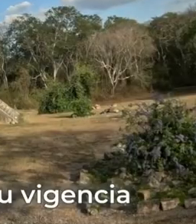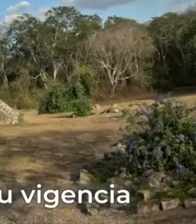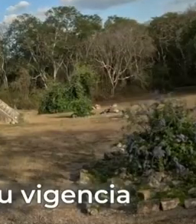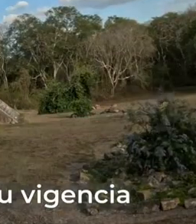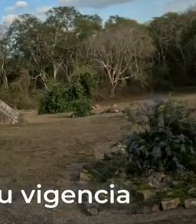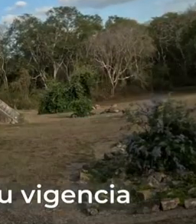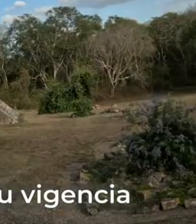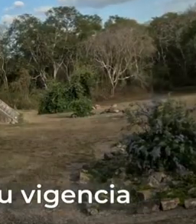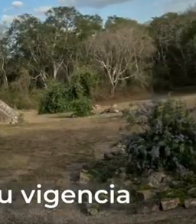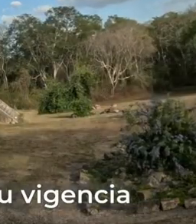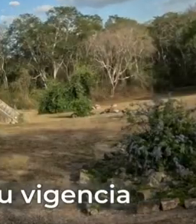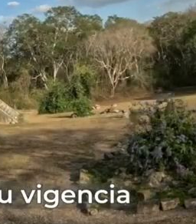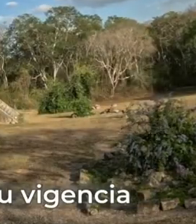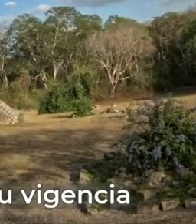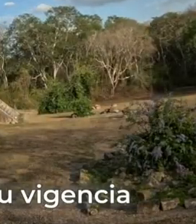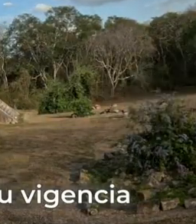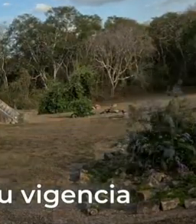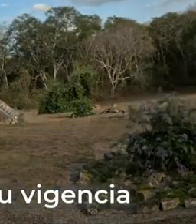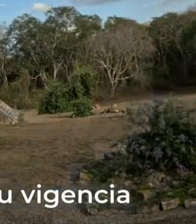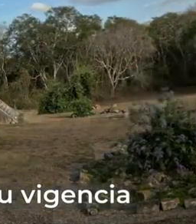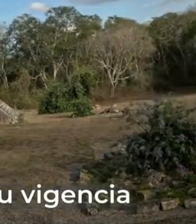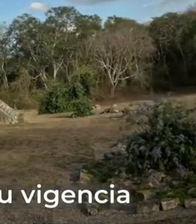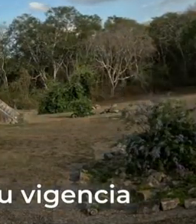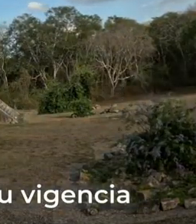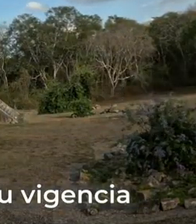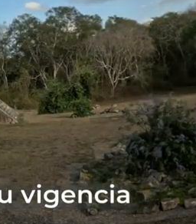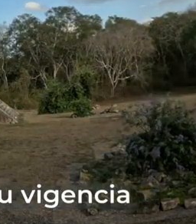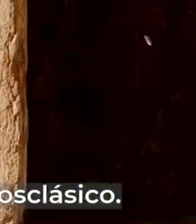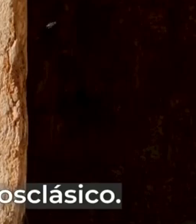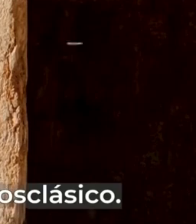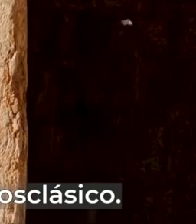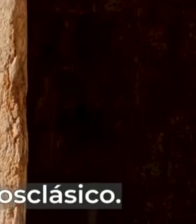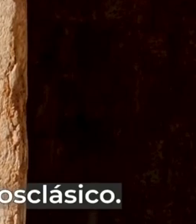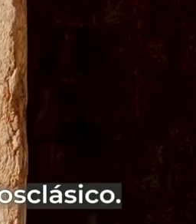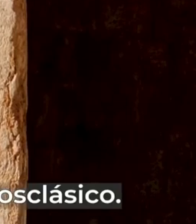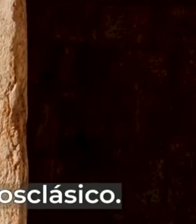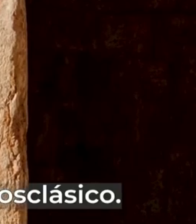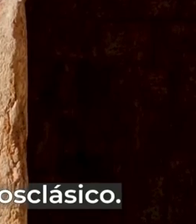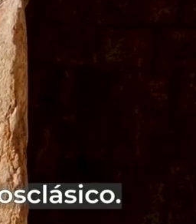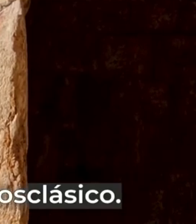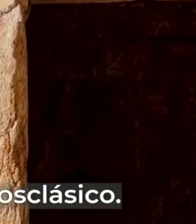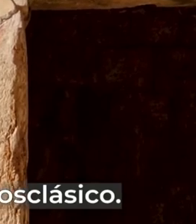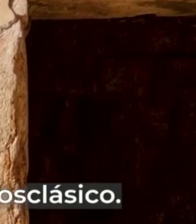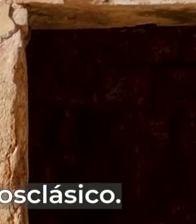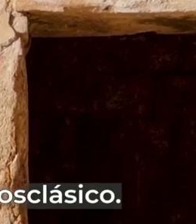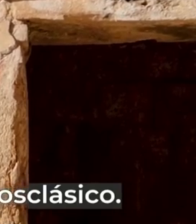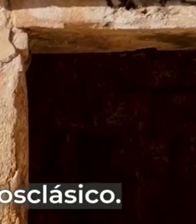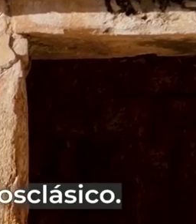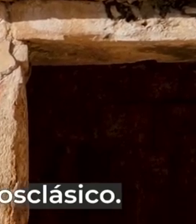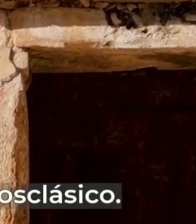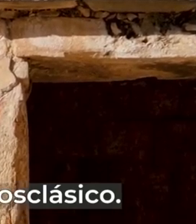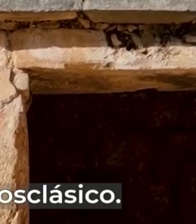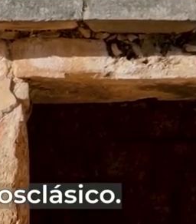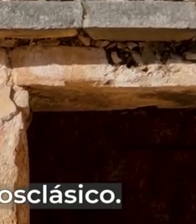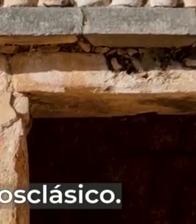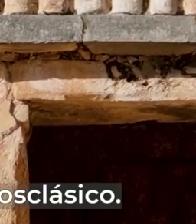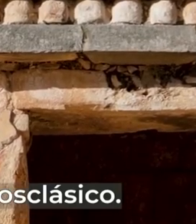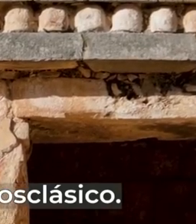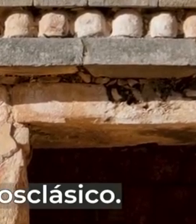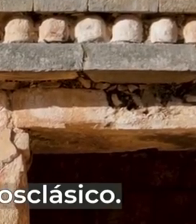Hacia el año 800 de nuestra era, prolongando su vigencia hasta principios del siglo X, en los inicios